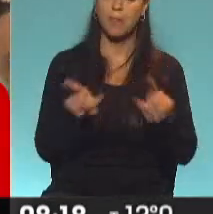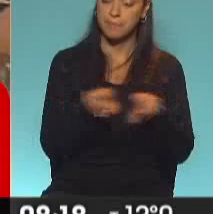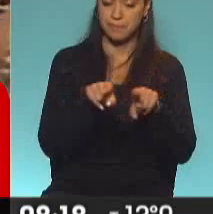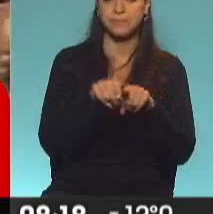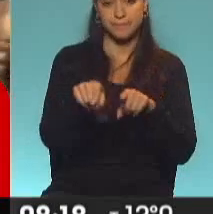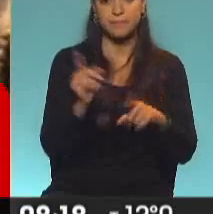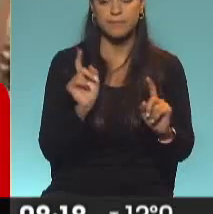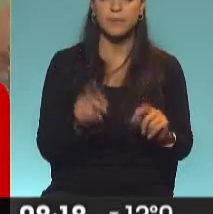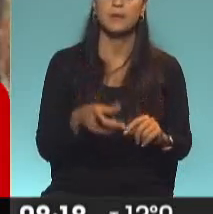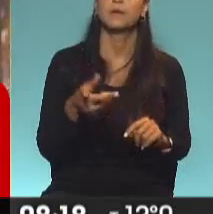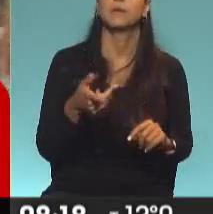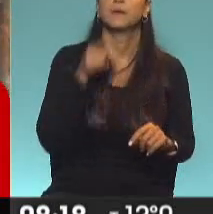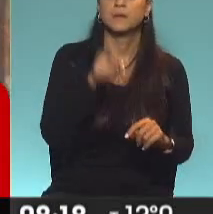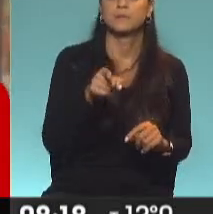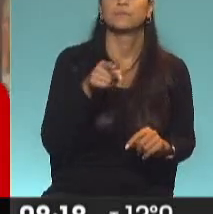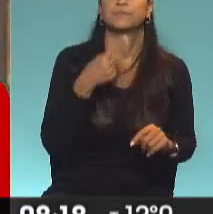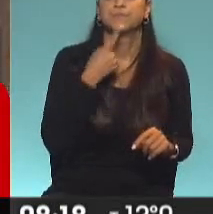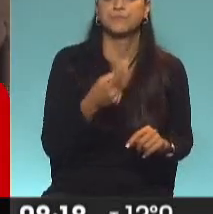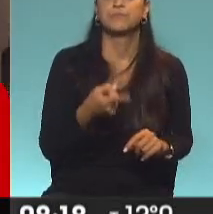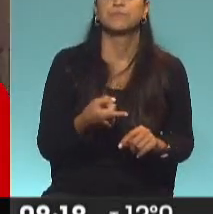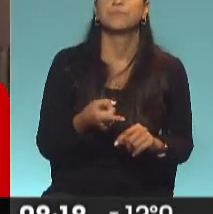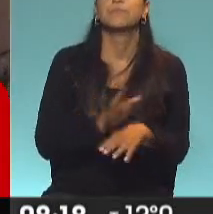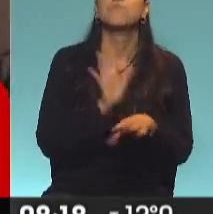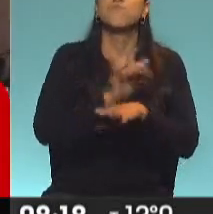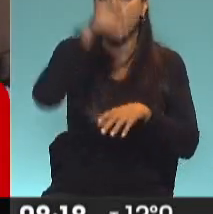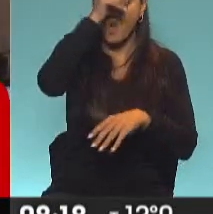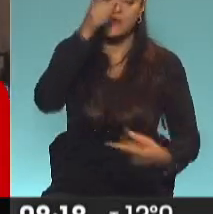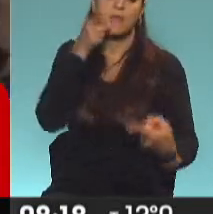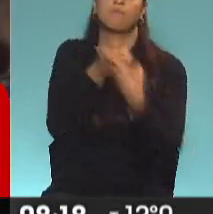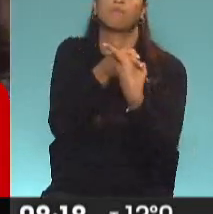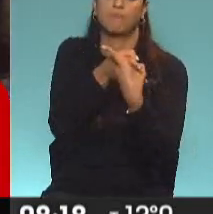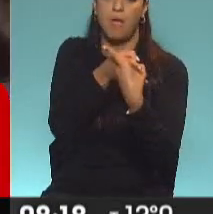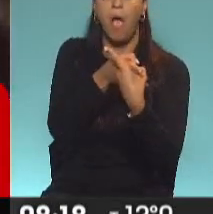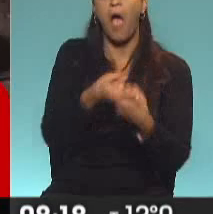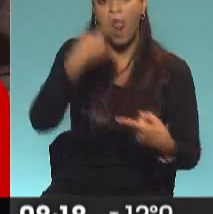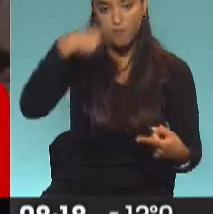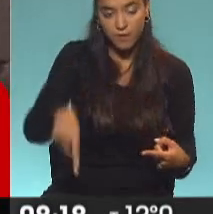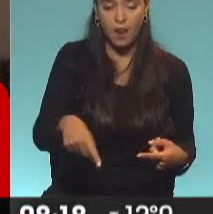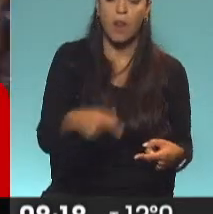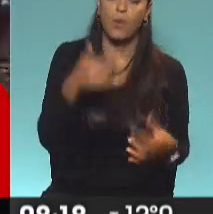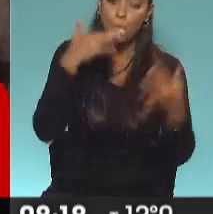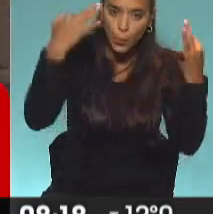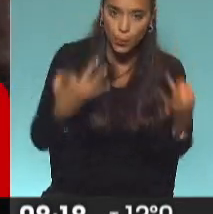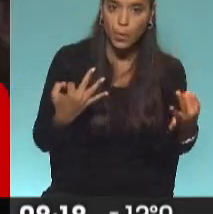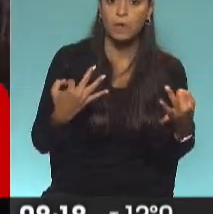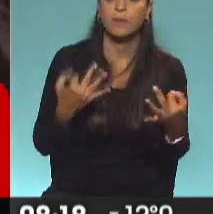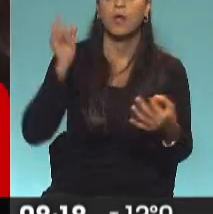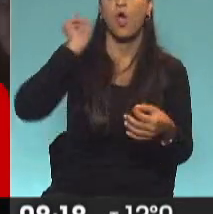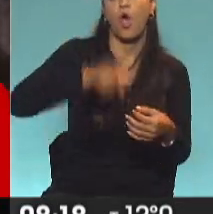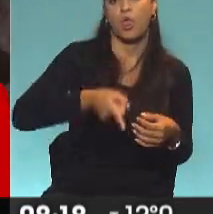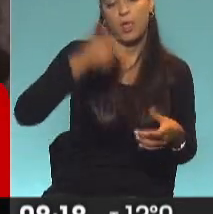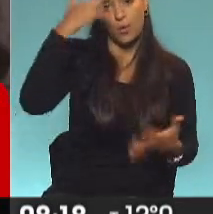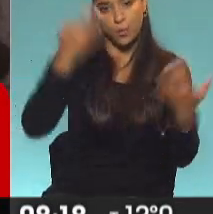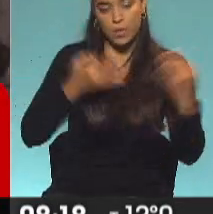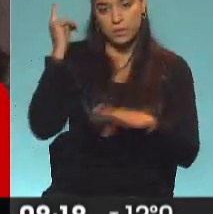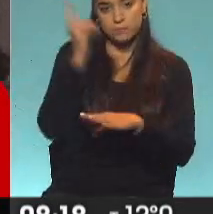fueron los que enfrentaron a las fuerzas policiales, quienes finalmente cumplieron con la orden